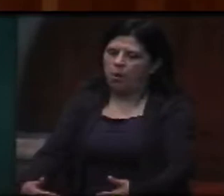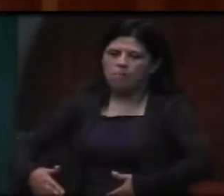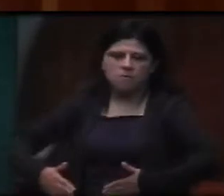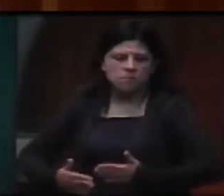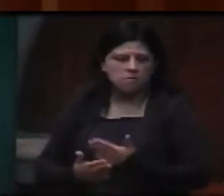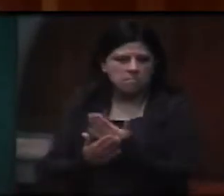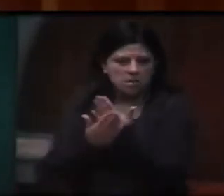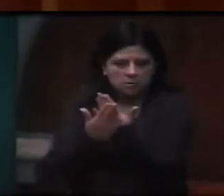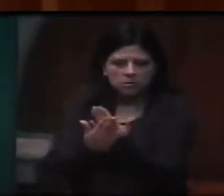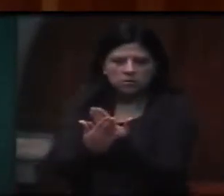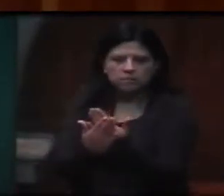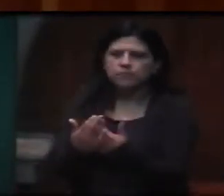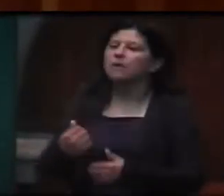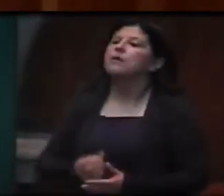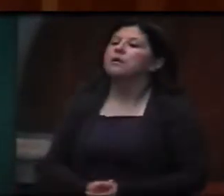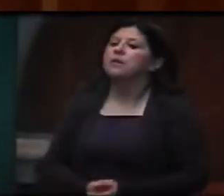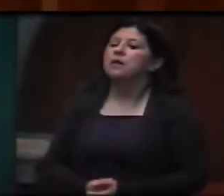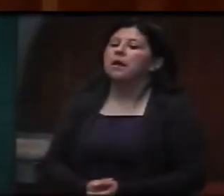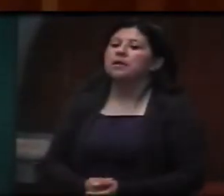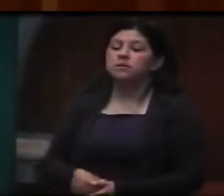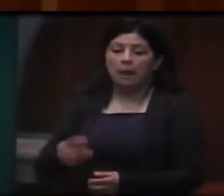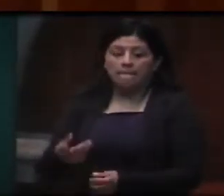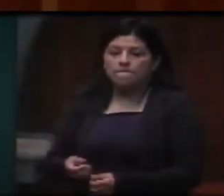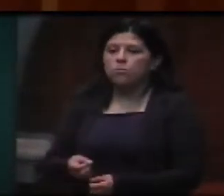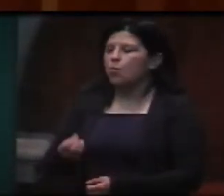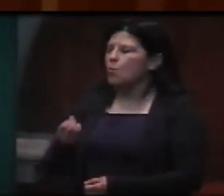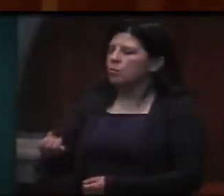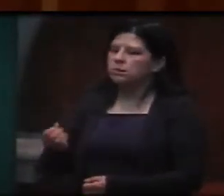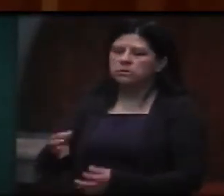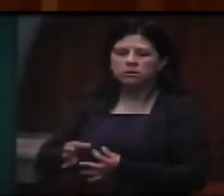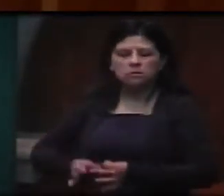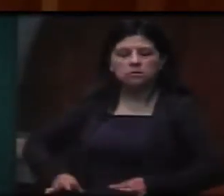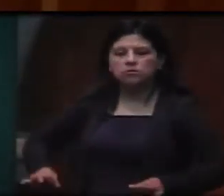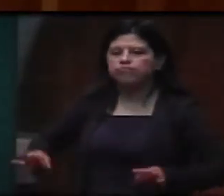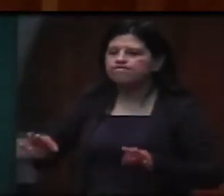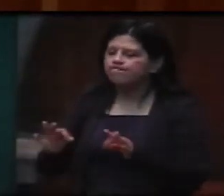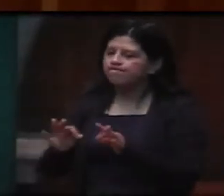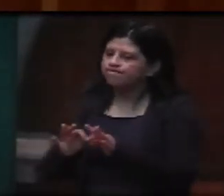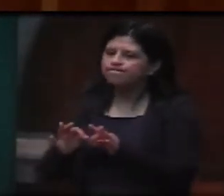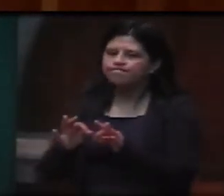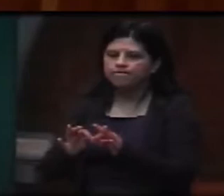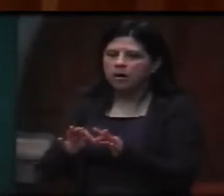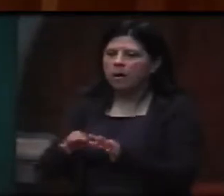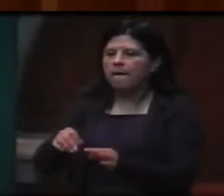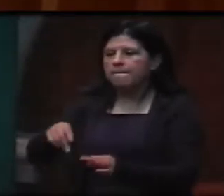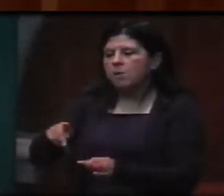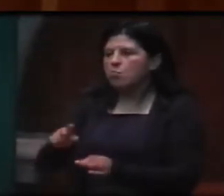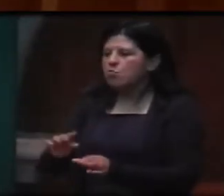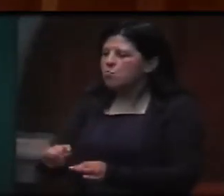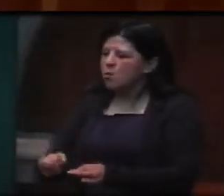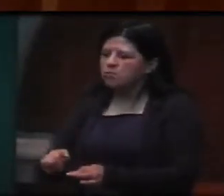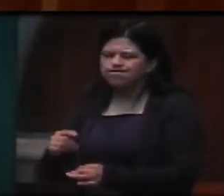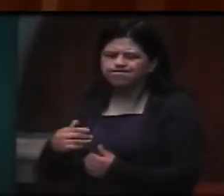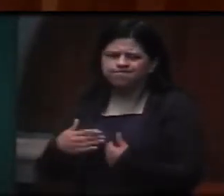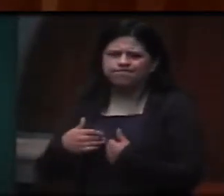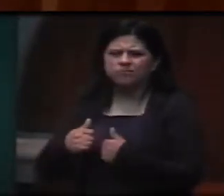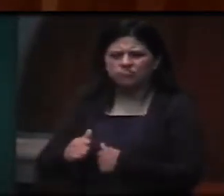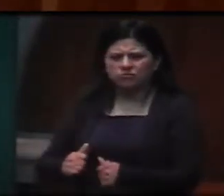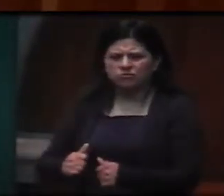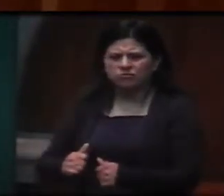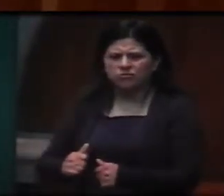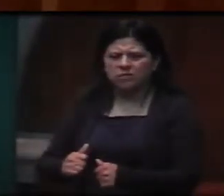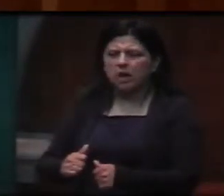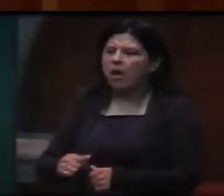siendo esta la más importante y poco previsible. También se adquiere por problemas por partos